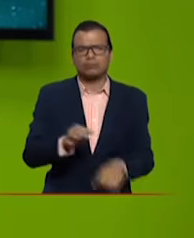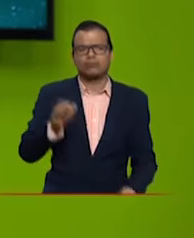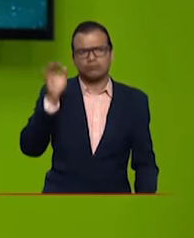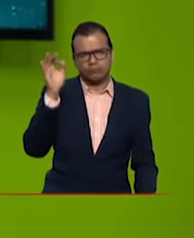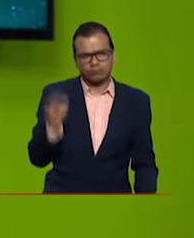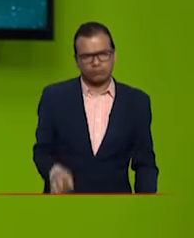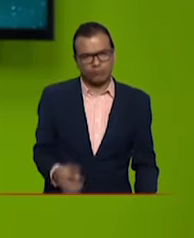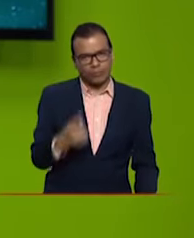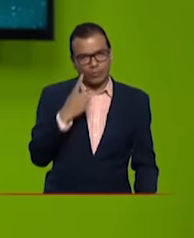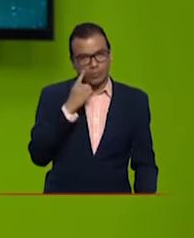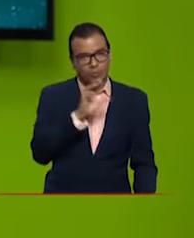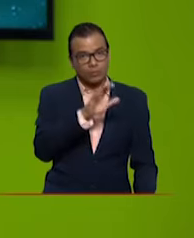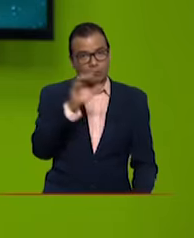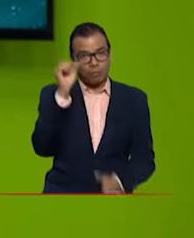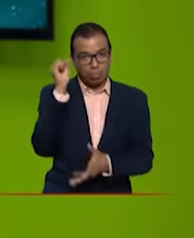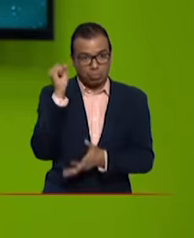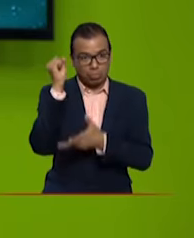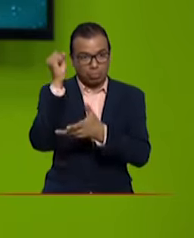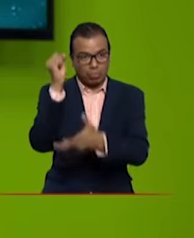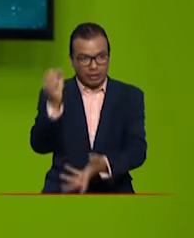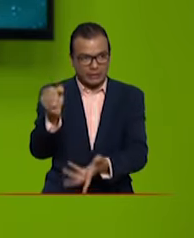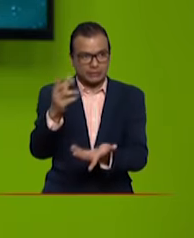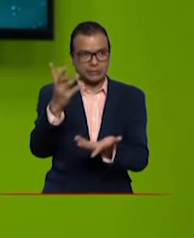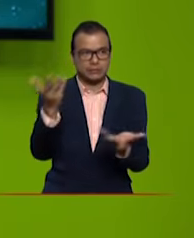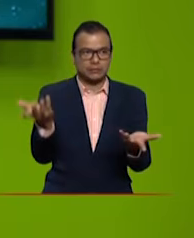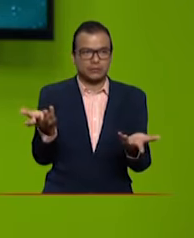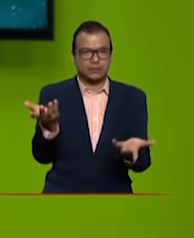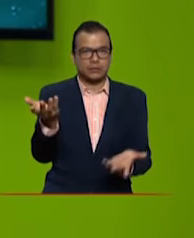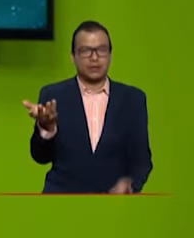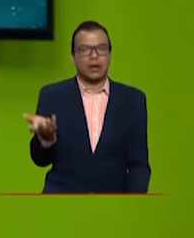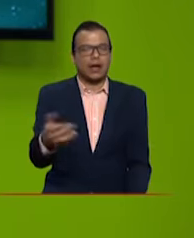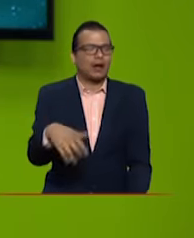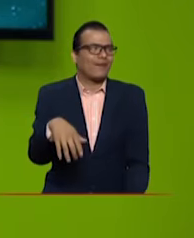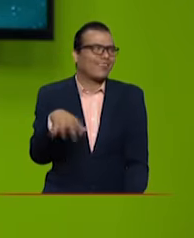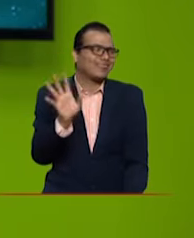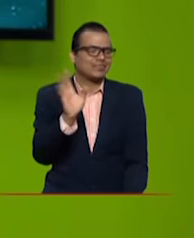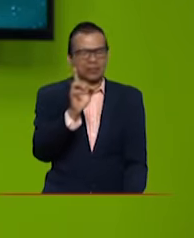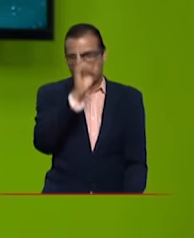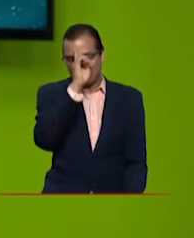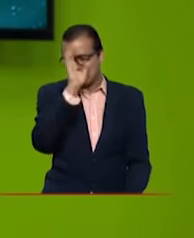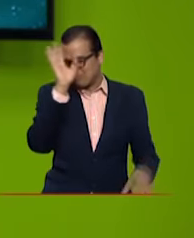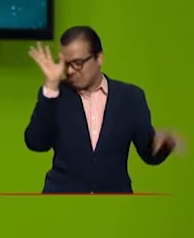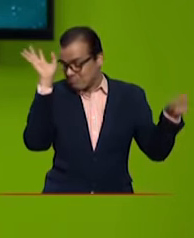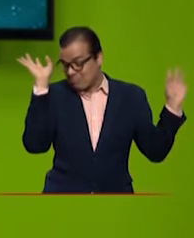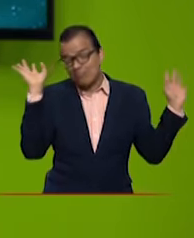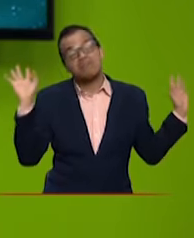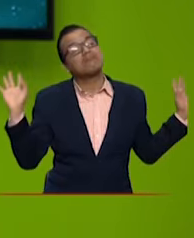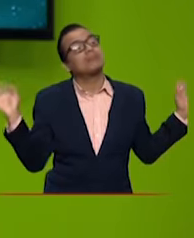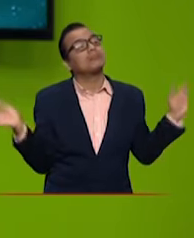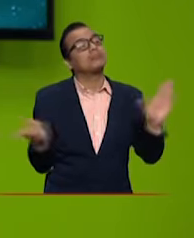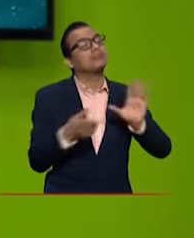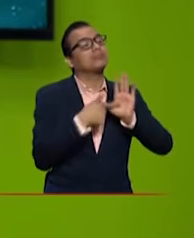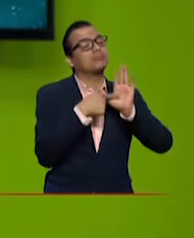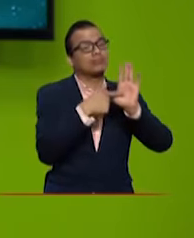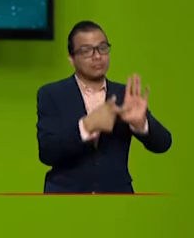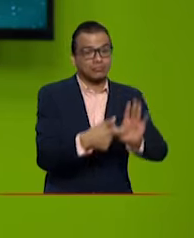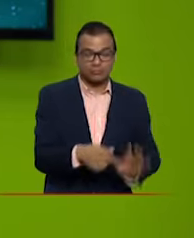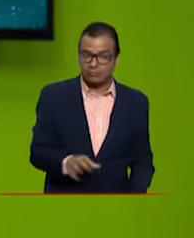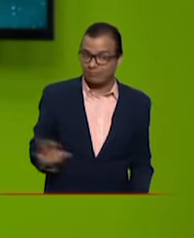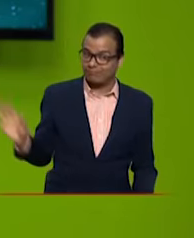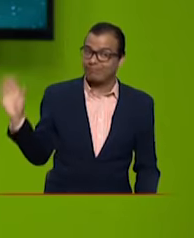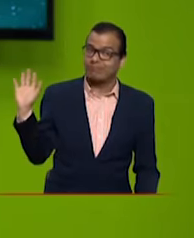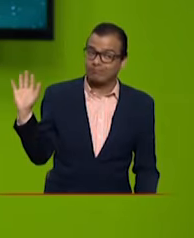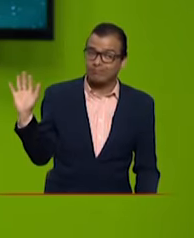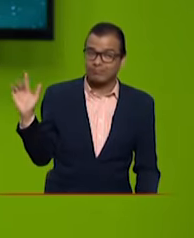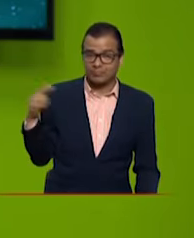se arriesguen a irse en contra de la autoridad ambiental. Nosotros estamos muy atentos. Por lo tanto, si se contrata una